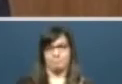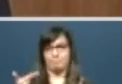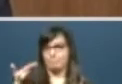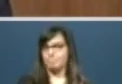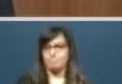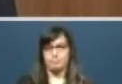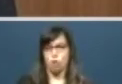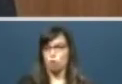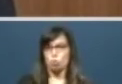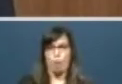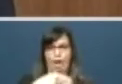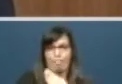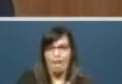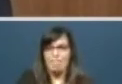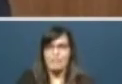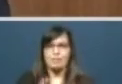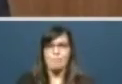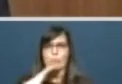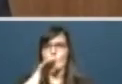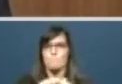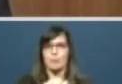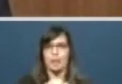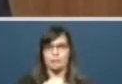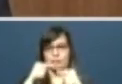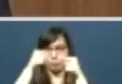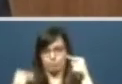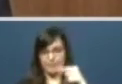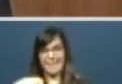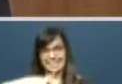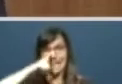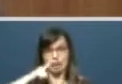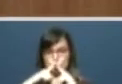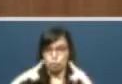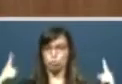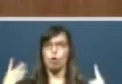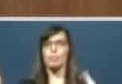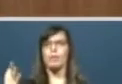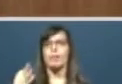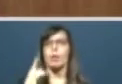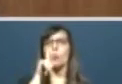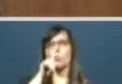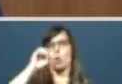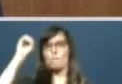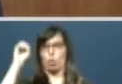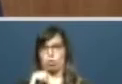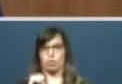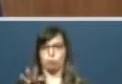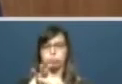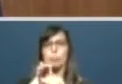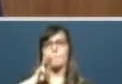cumplir el objetivo de déficit establecido para 2014 en el 1 por ciento de nuestro pib